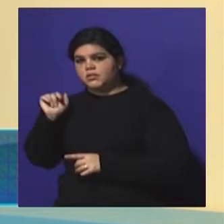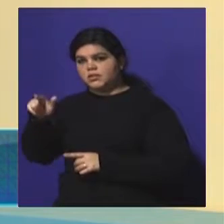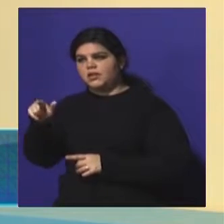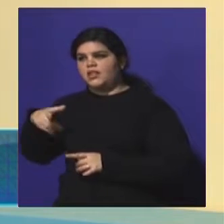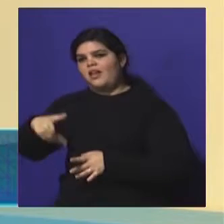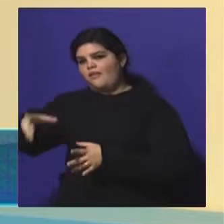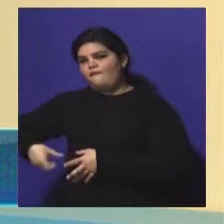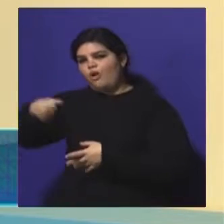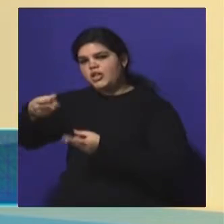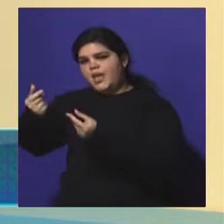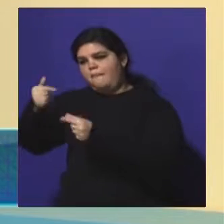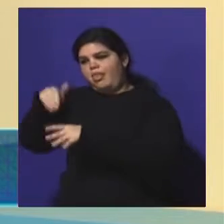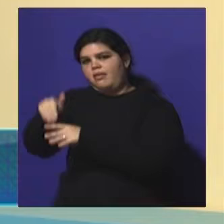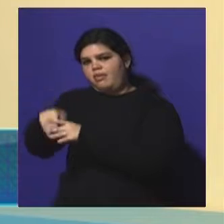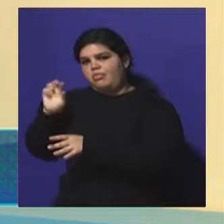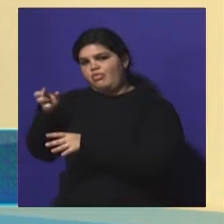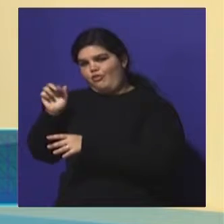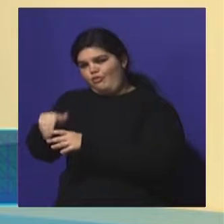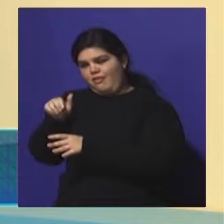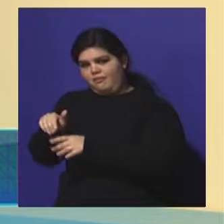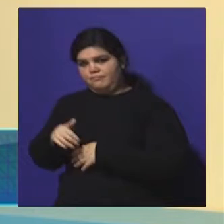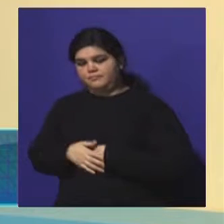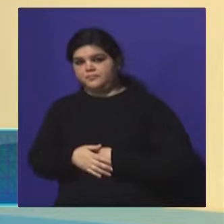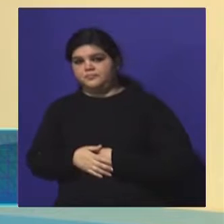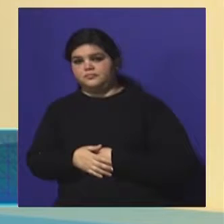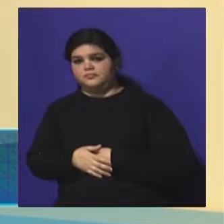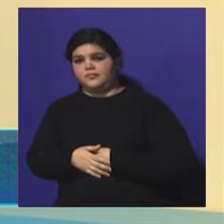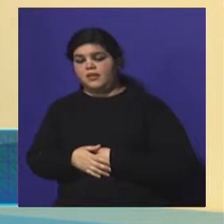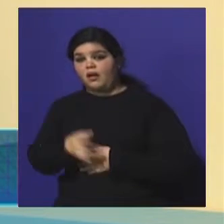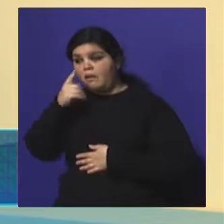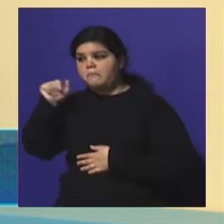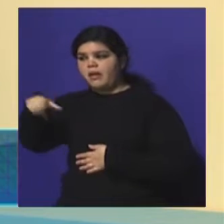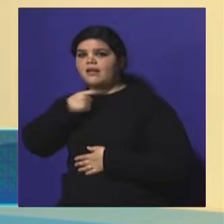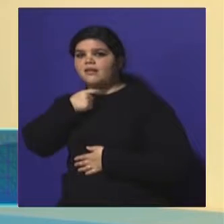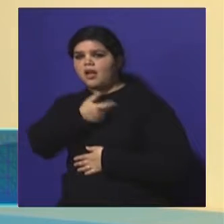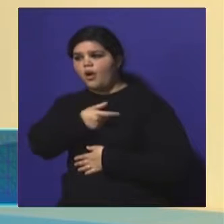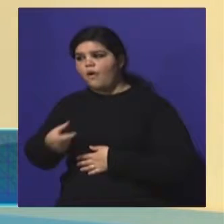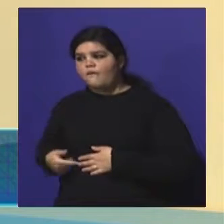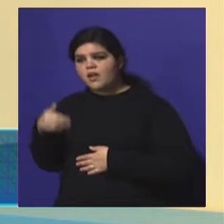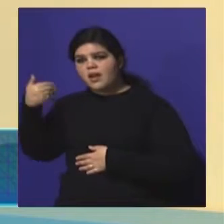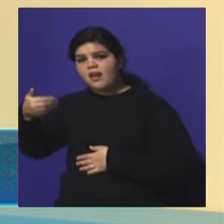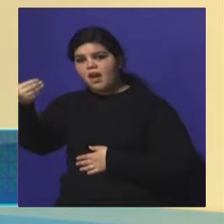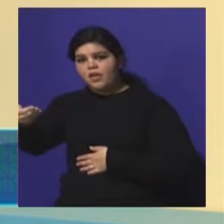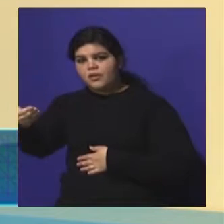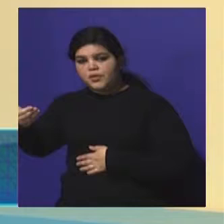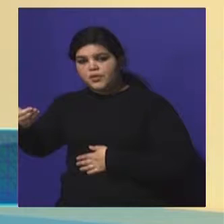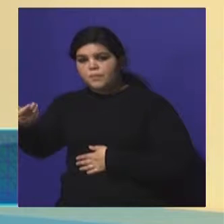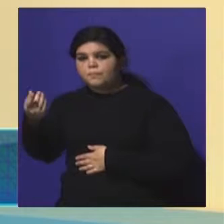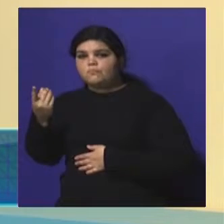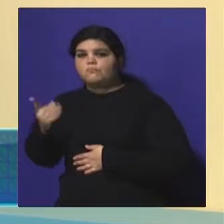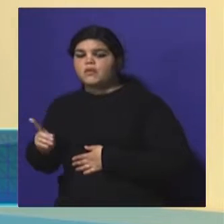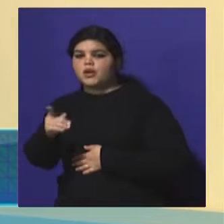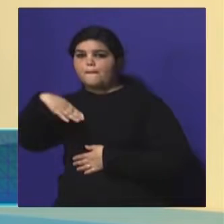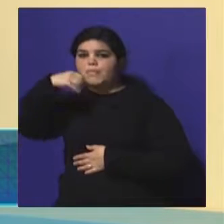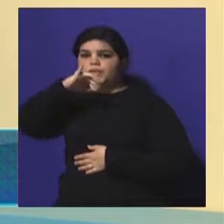bolsas llenas de dólares. Bueno, aspiraba a ser gobernador de Tucumán, y en la interna Juan Manzur, el